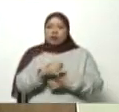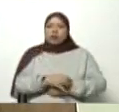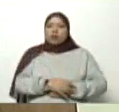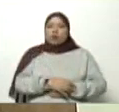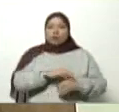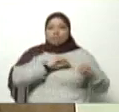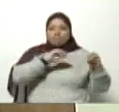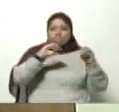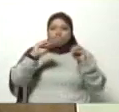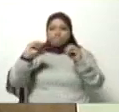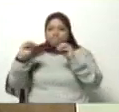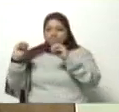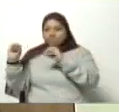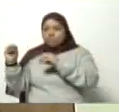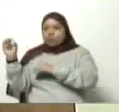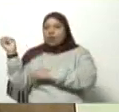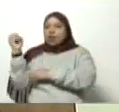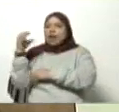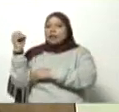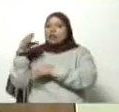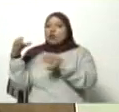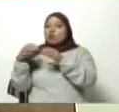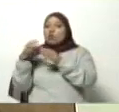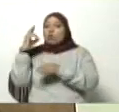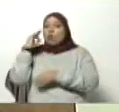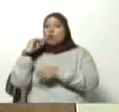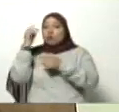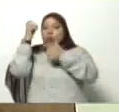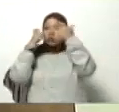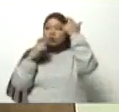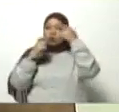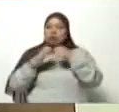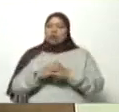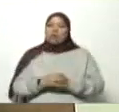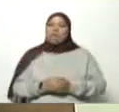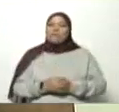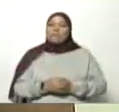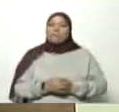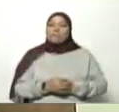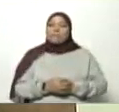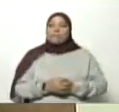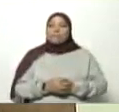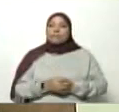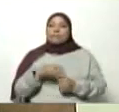nacional de asambleas de VC para hacer en esa